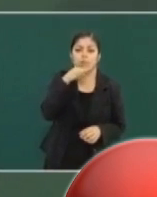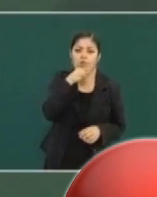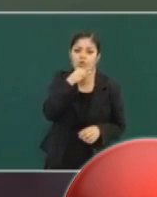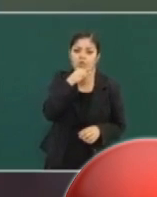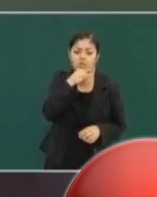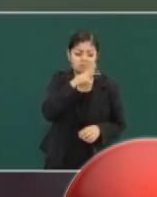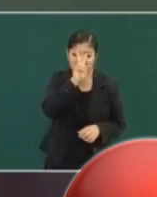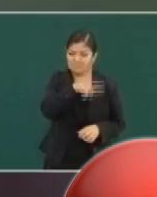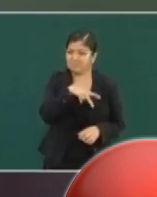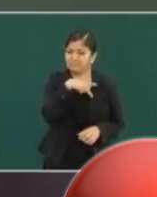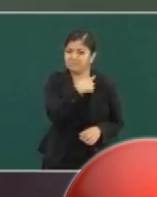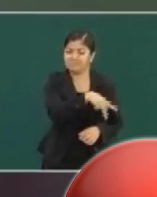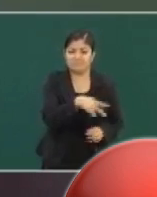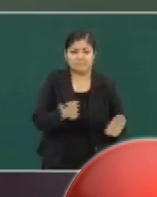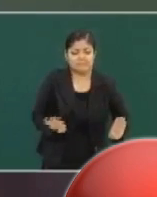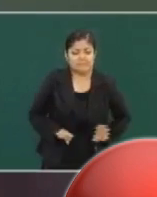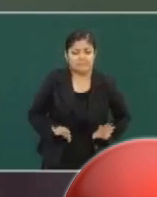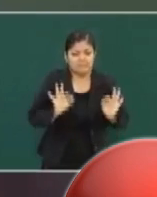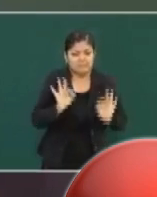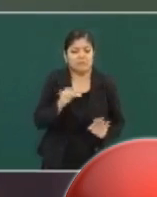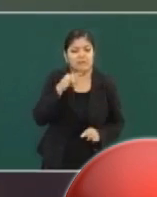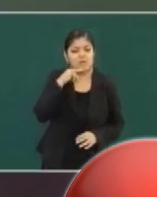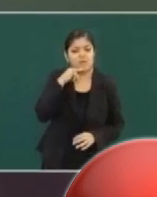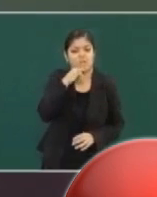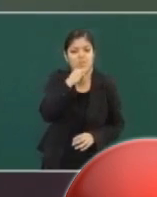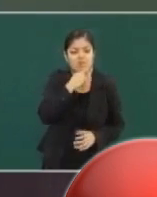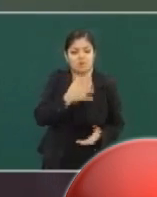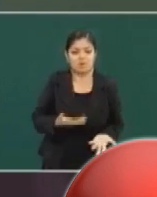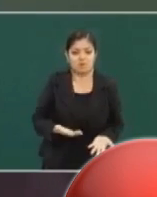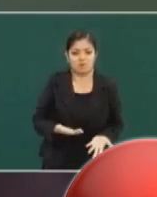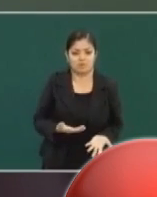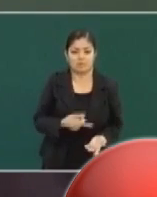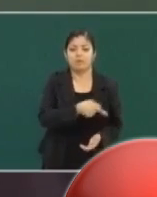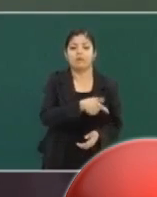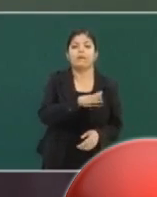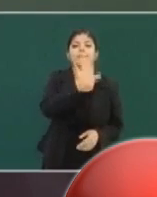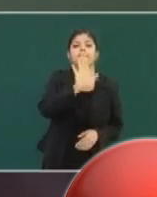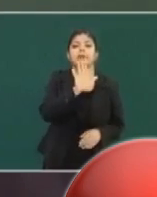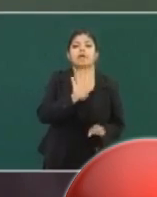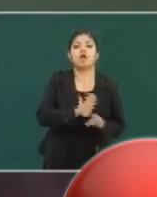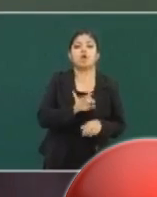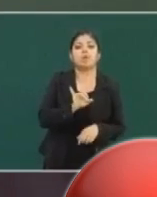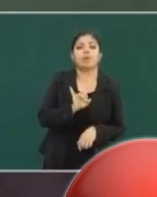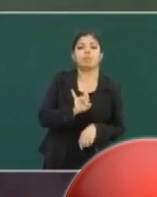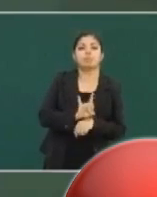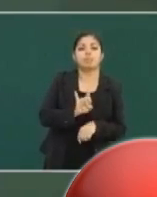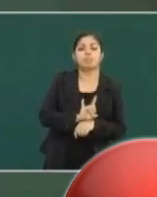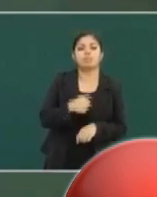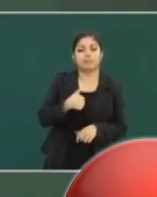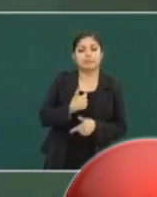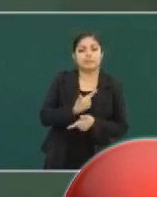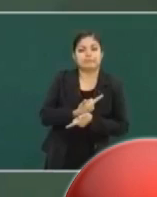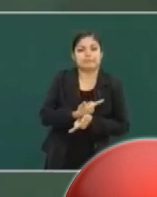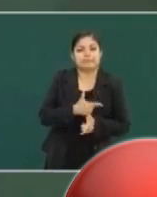doctrina verdadera. Entonces, aparentan ser liberales,